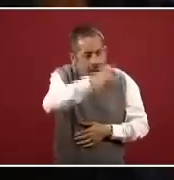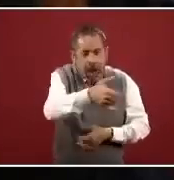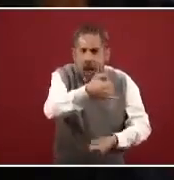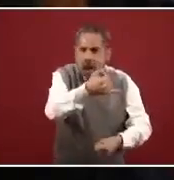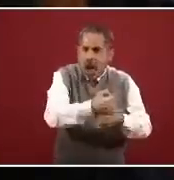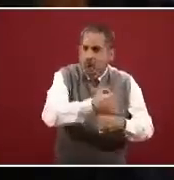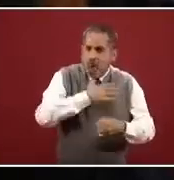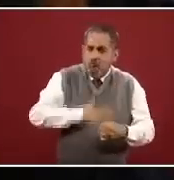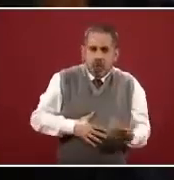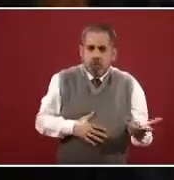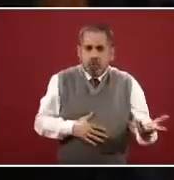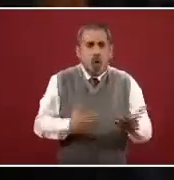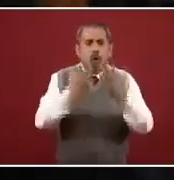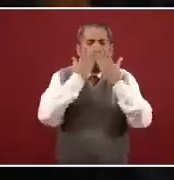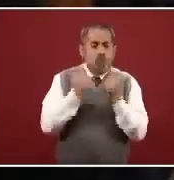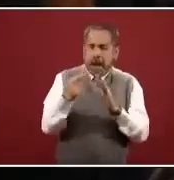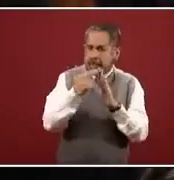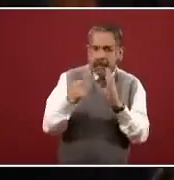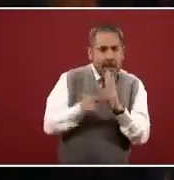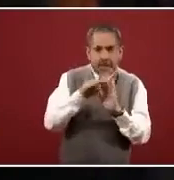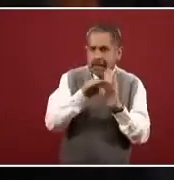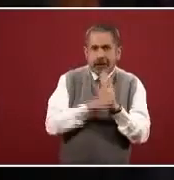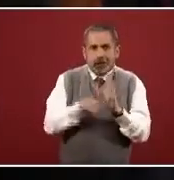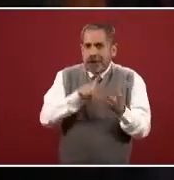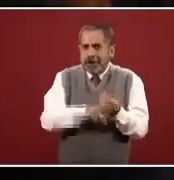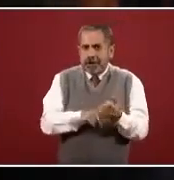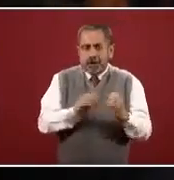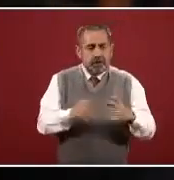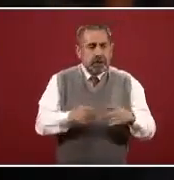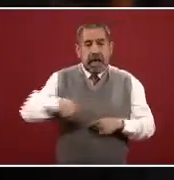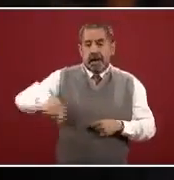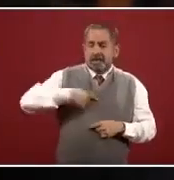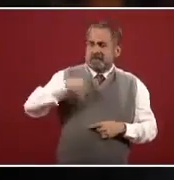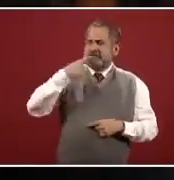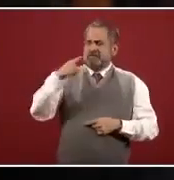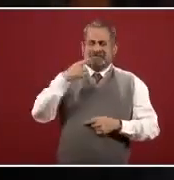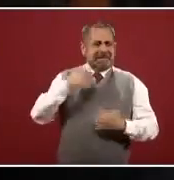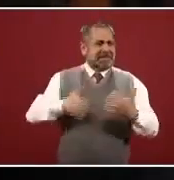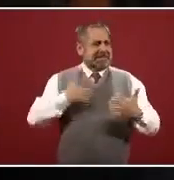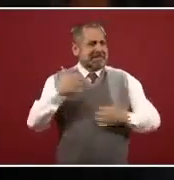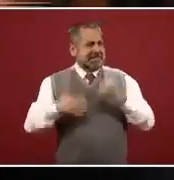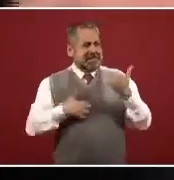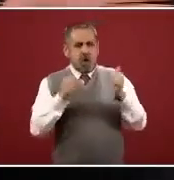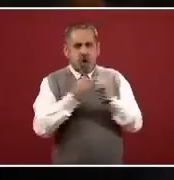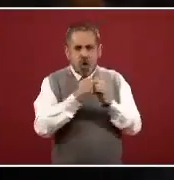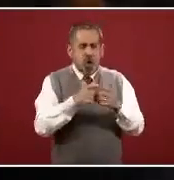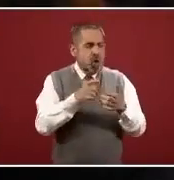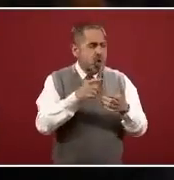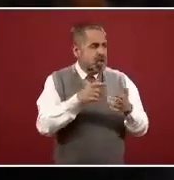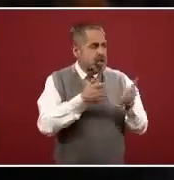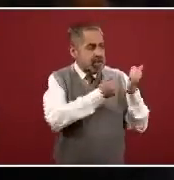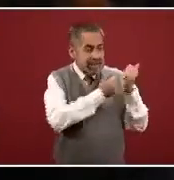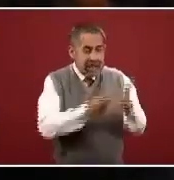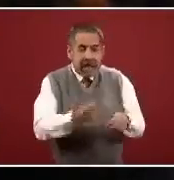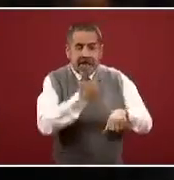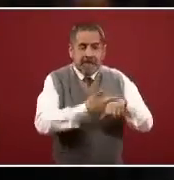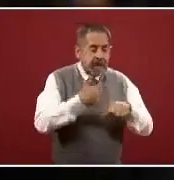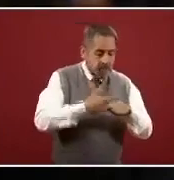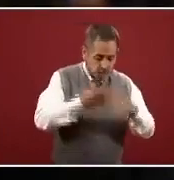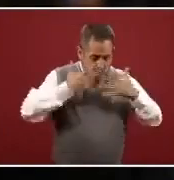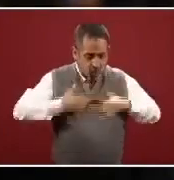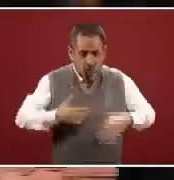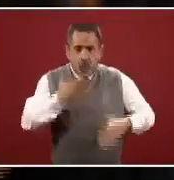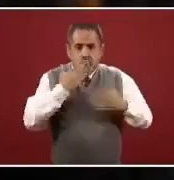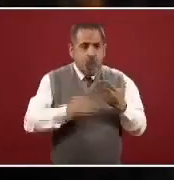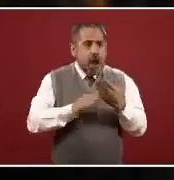No hay protocolos. Se quejan de que están trabajando con todo y que ahí están llegando los enfermos de coronavirus, de que no